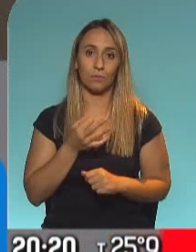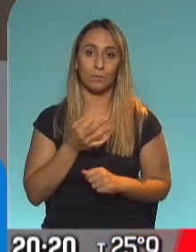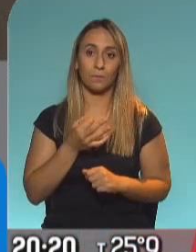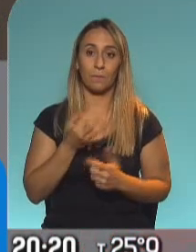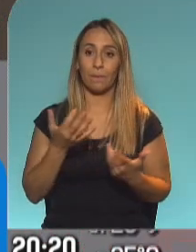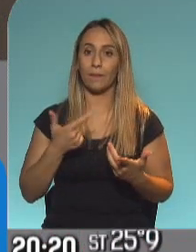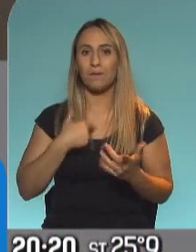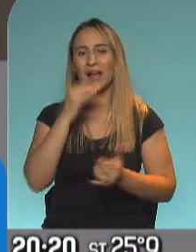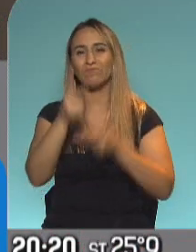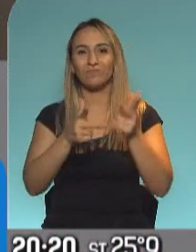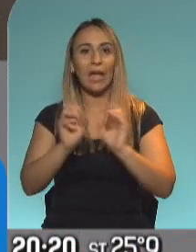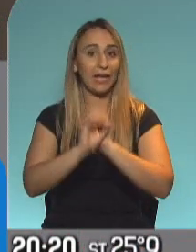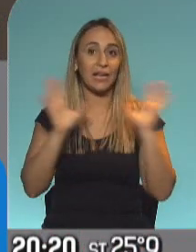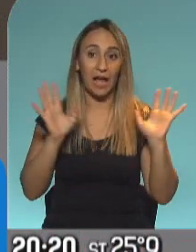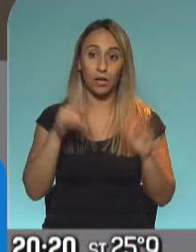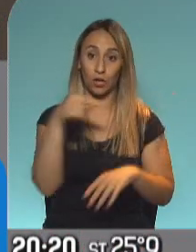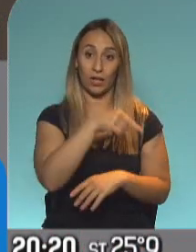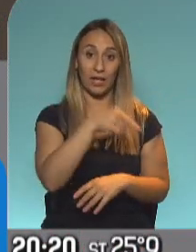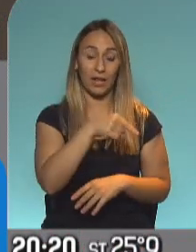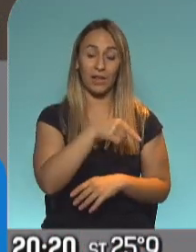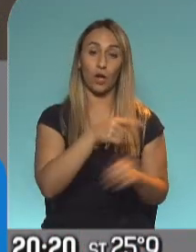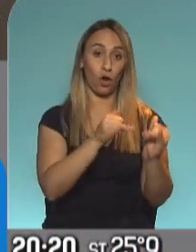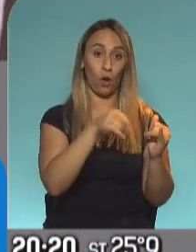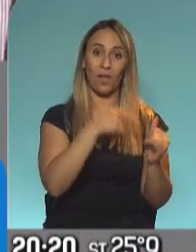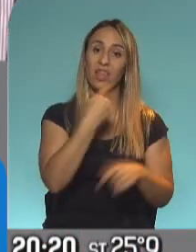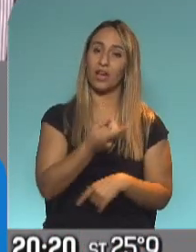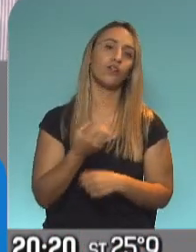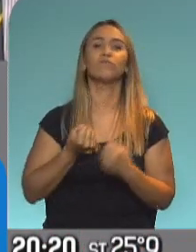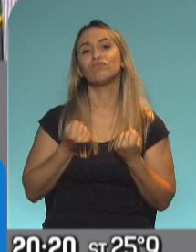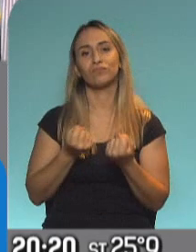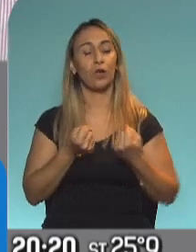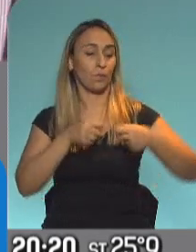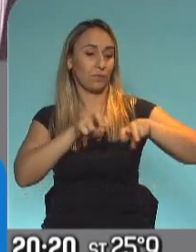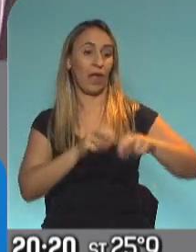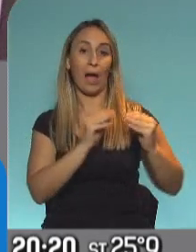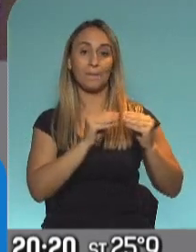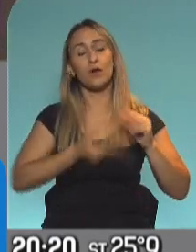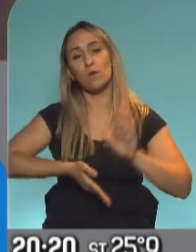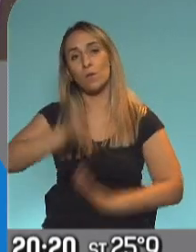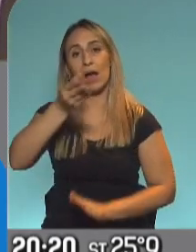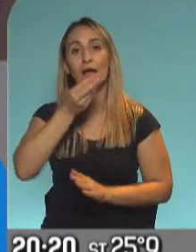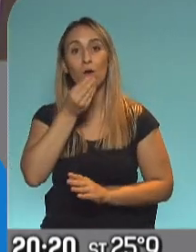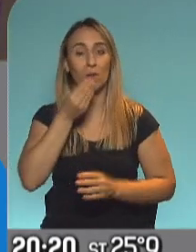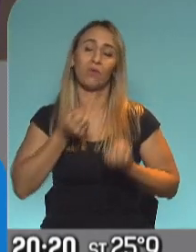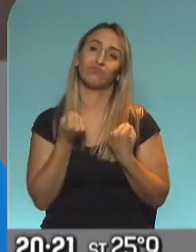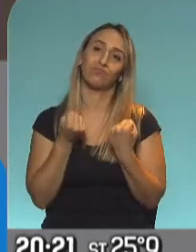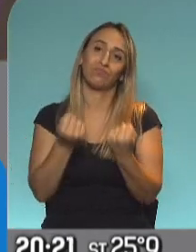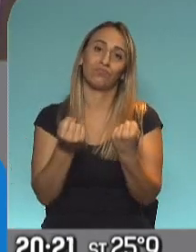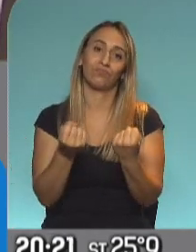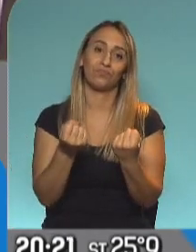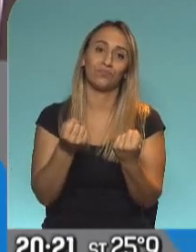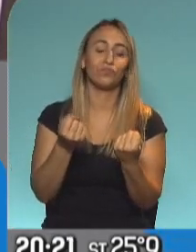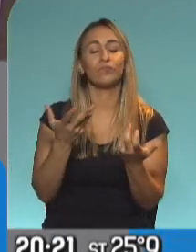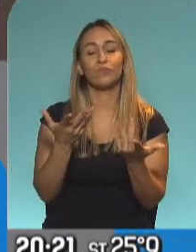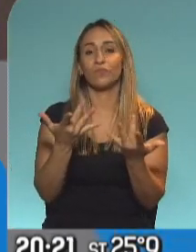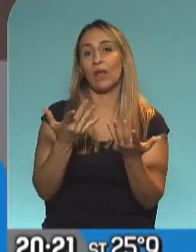para ser claros, este chico refirió que se encontraba circulando junto a un amigo que iban a ir a cenar. Y que en un momento dado